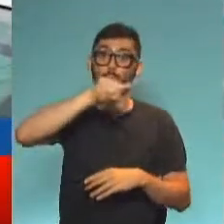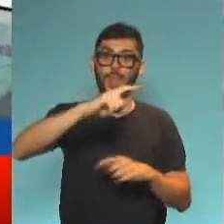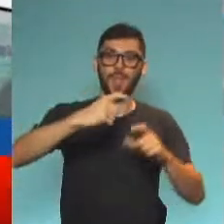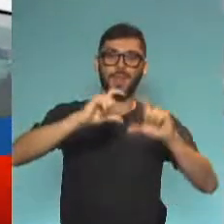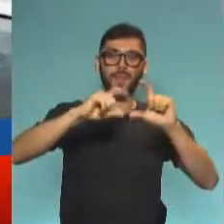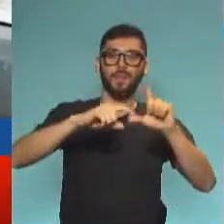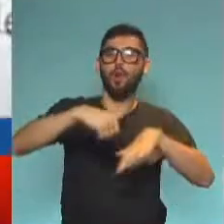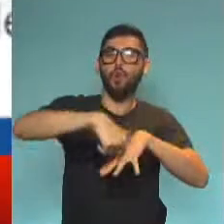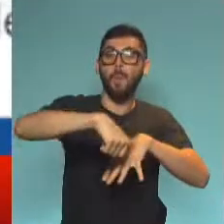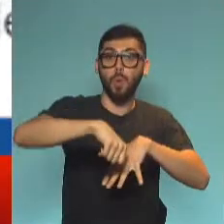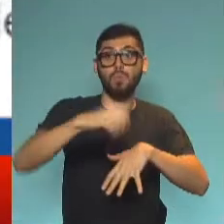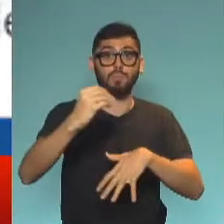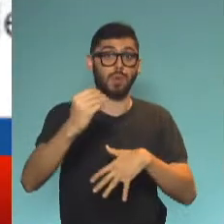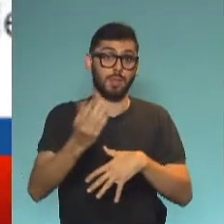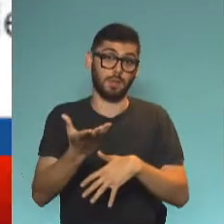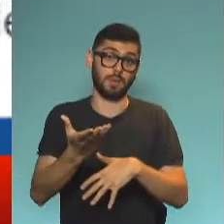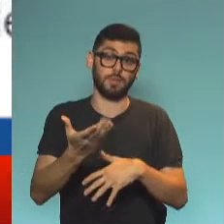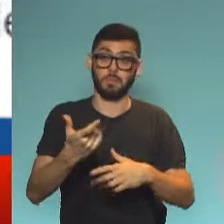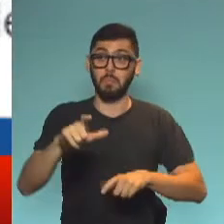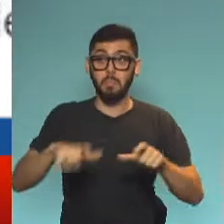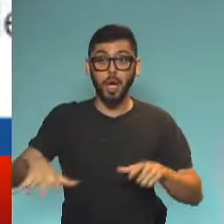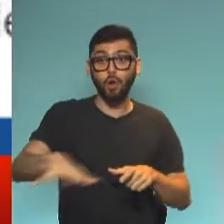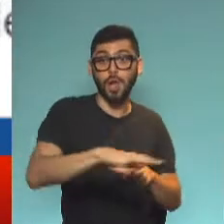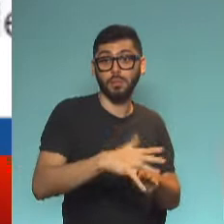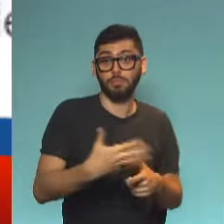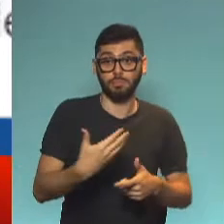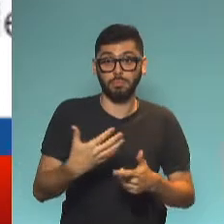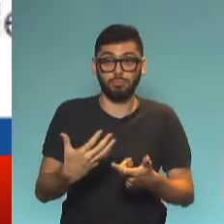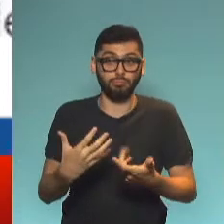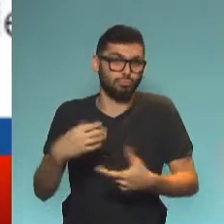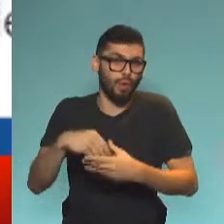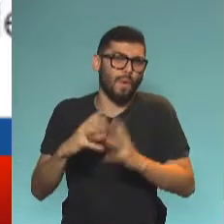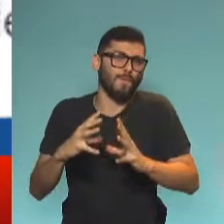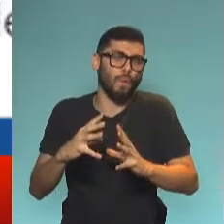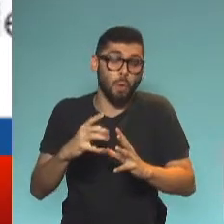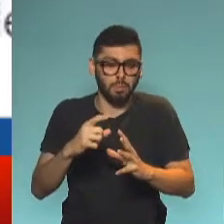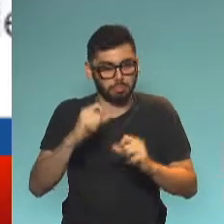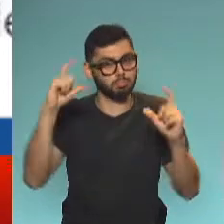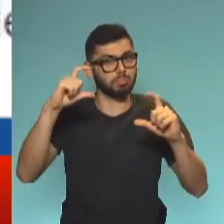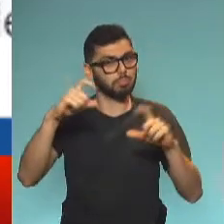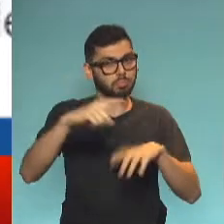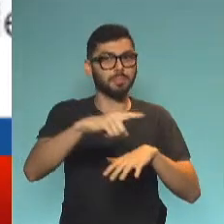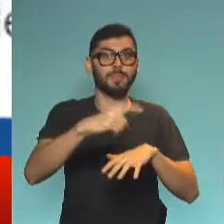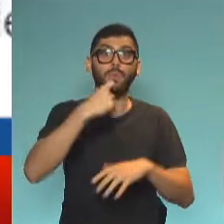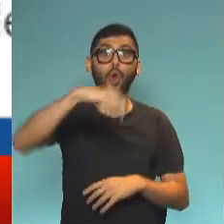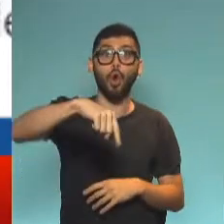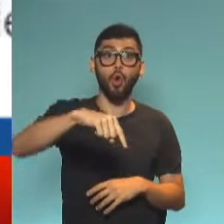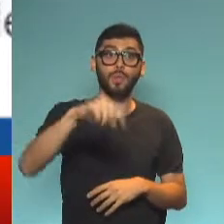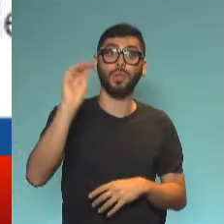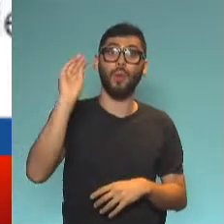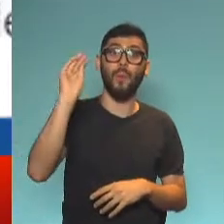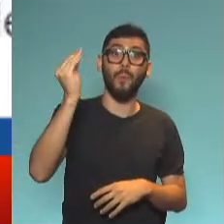se sorprendió justamente la sociedad del fútbol en líneas generales con estos tweets. Por ejemplo, el de hoy de